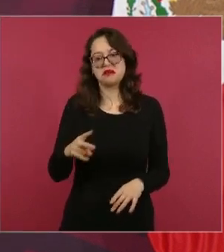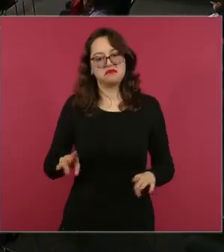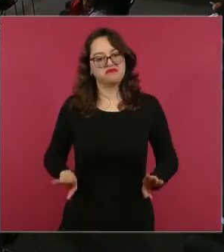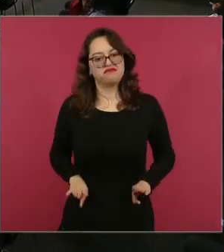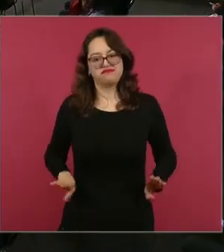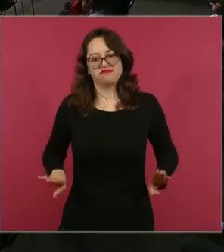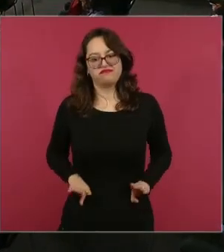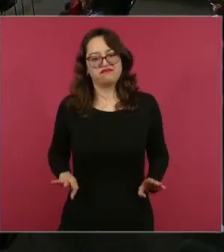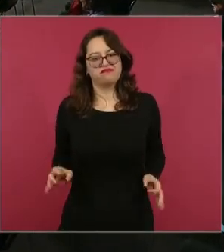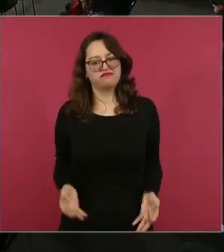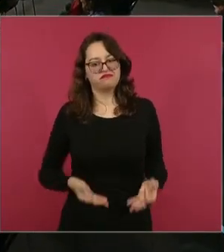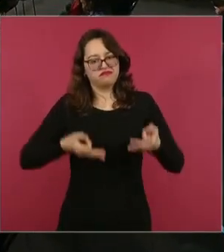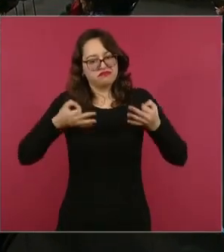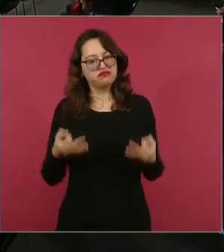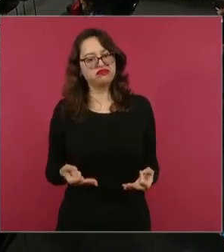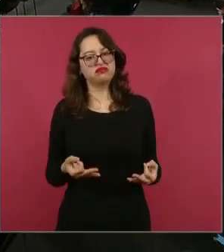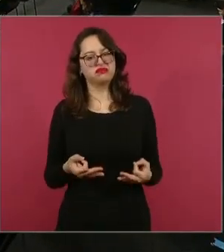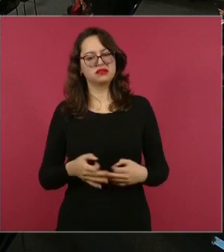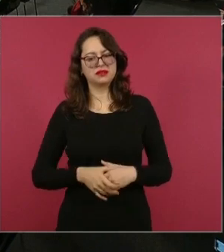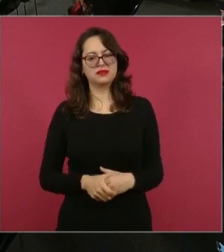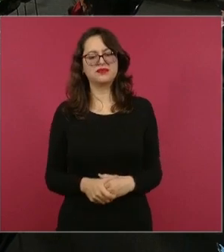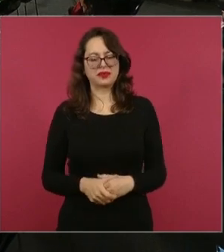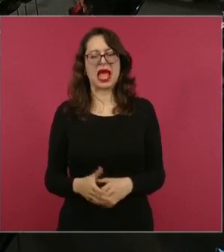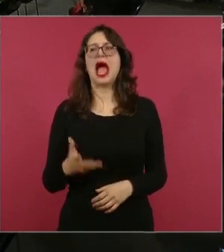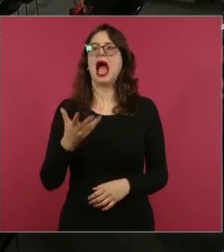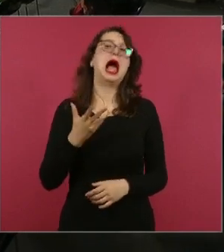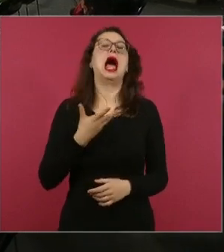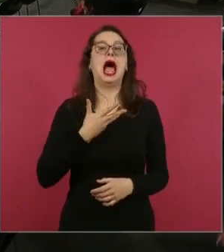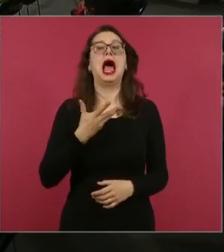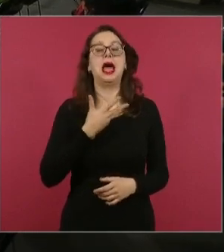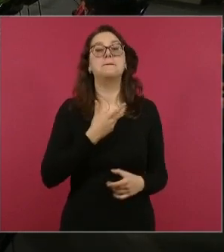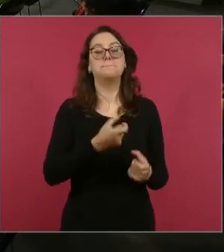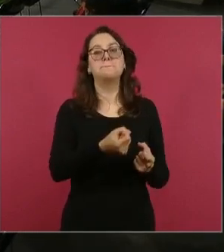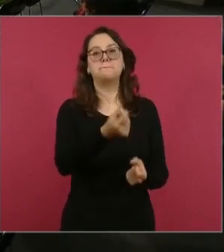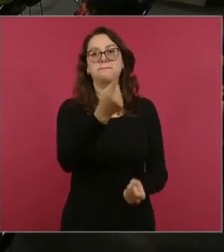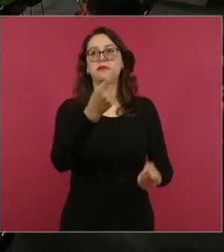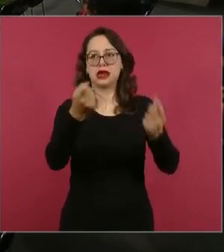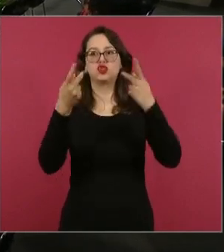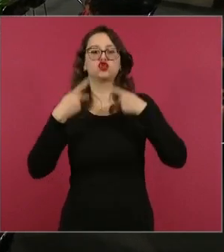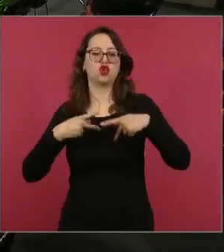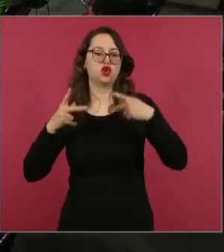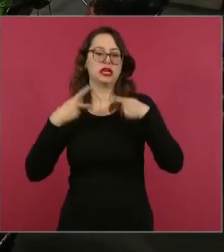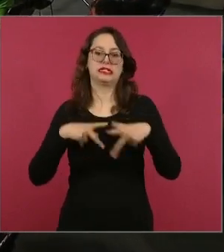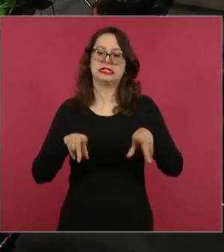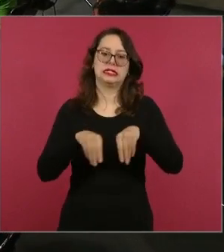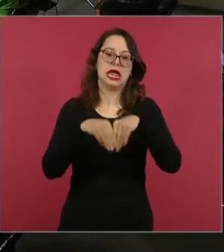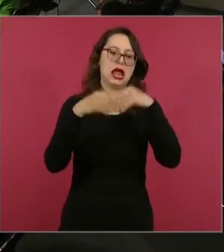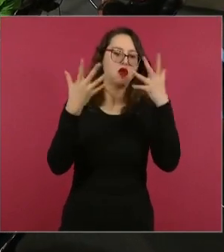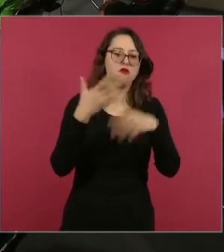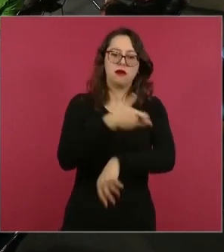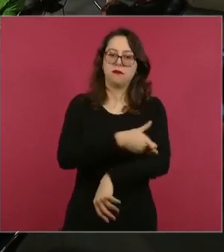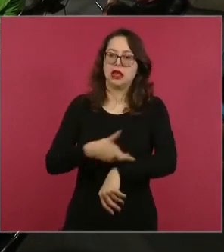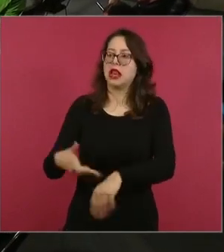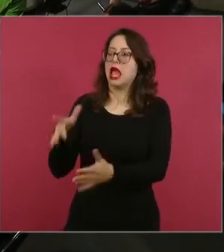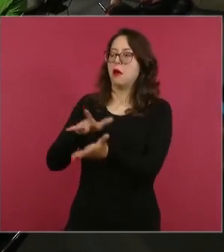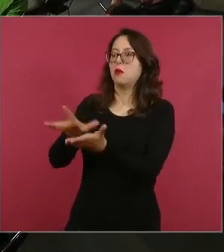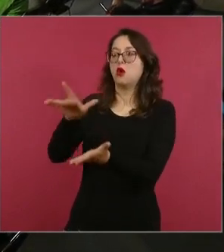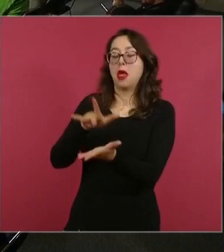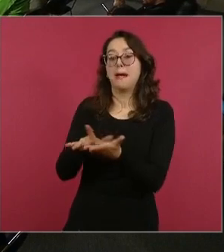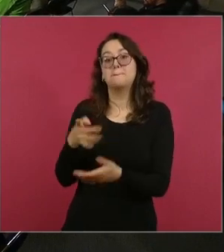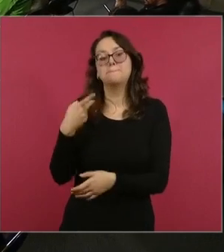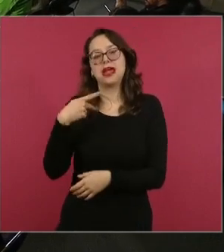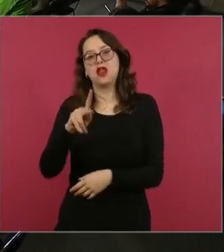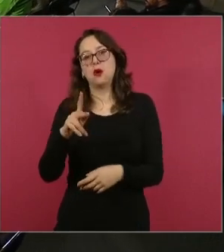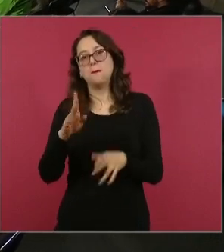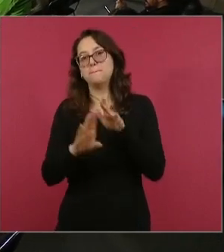excepcional en otras partes pero lo de México es sin